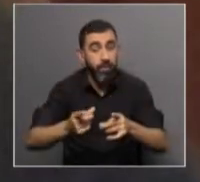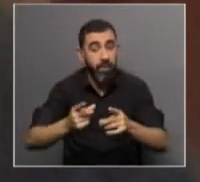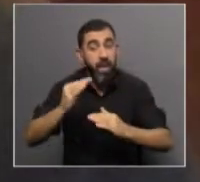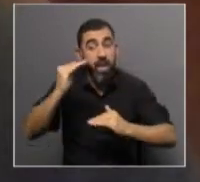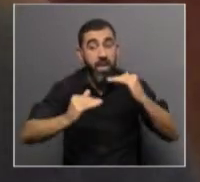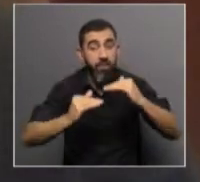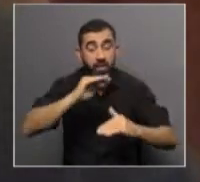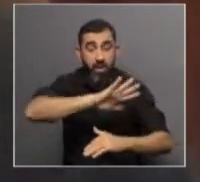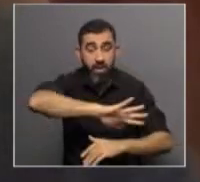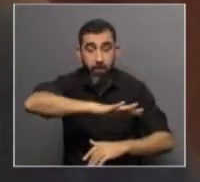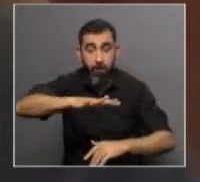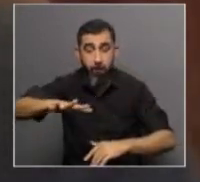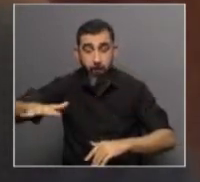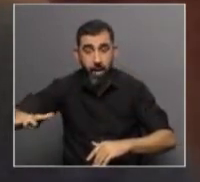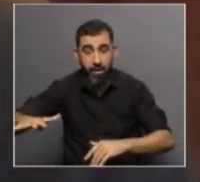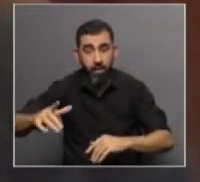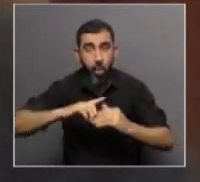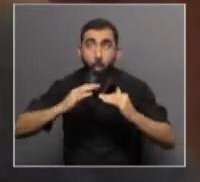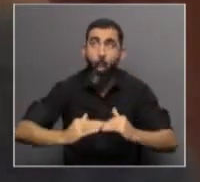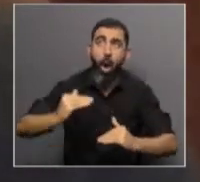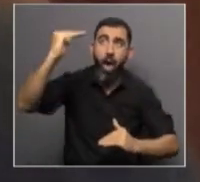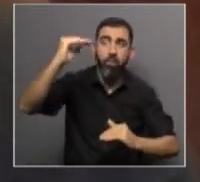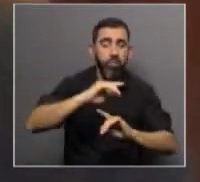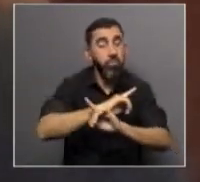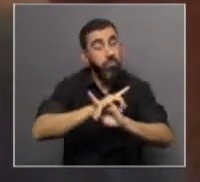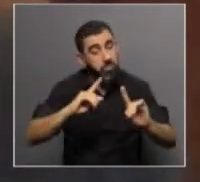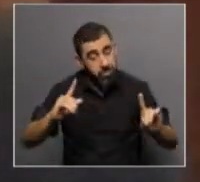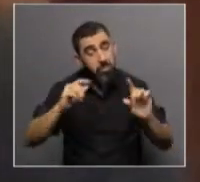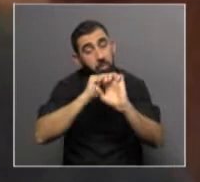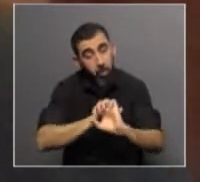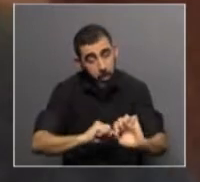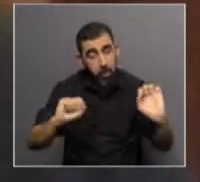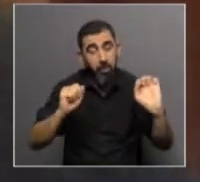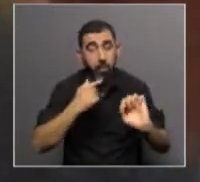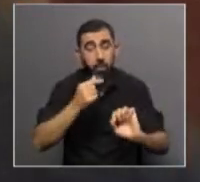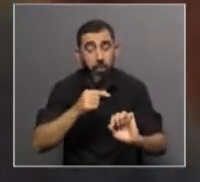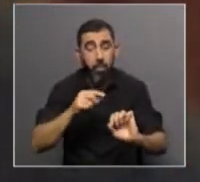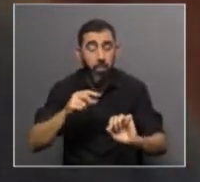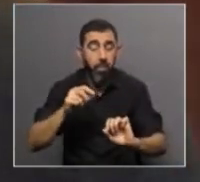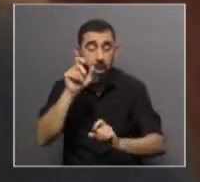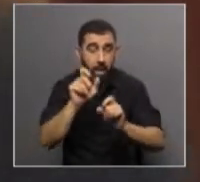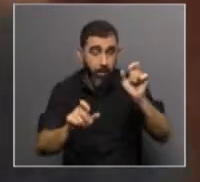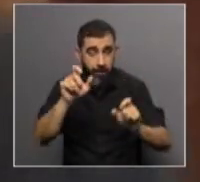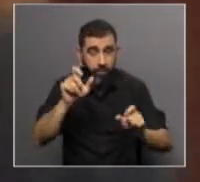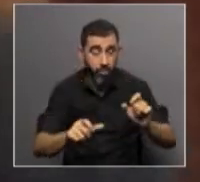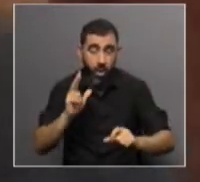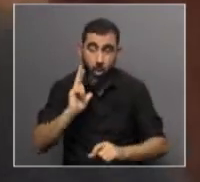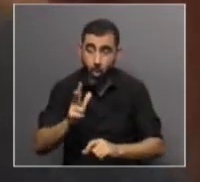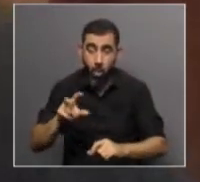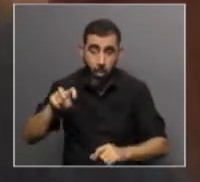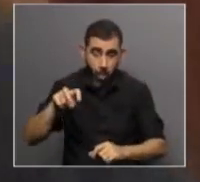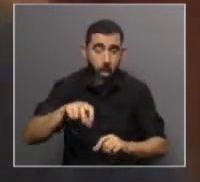nivel del mar no estaba tan alto como para impedir el tránsito de los